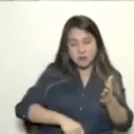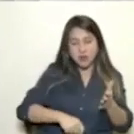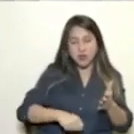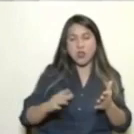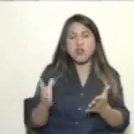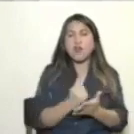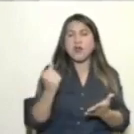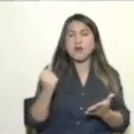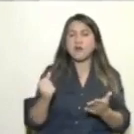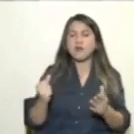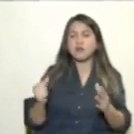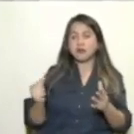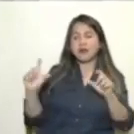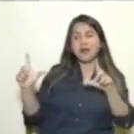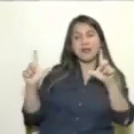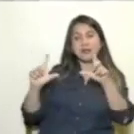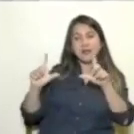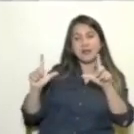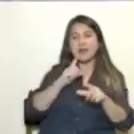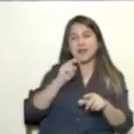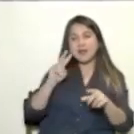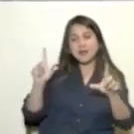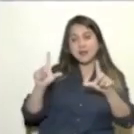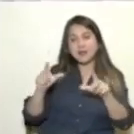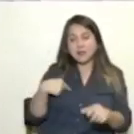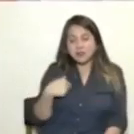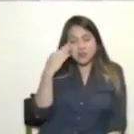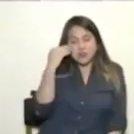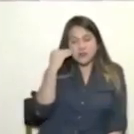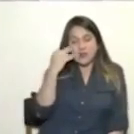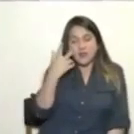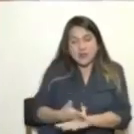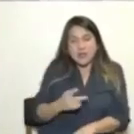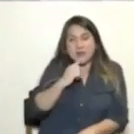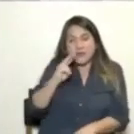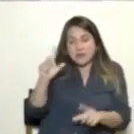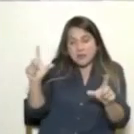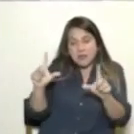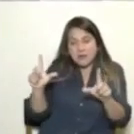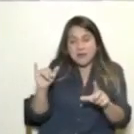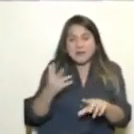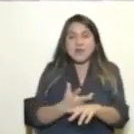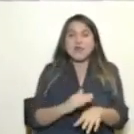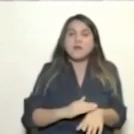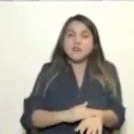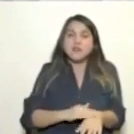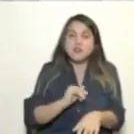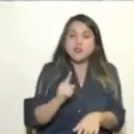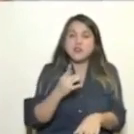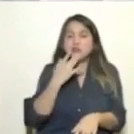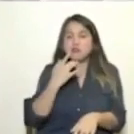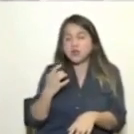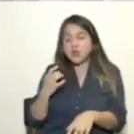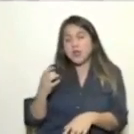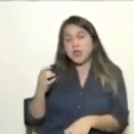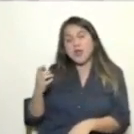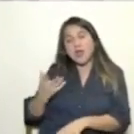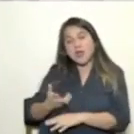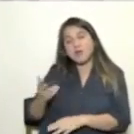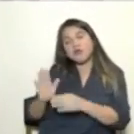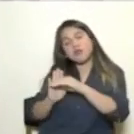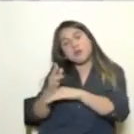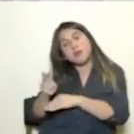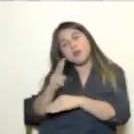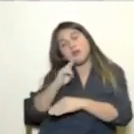tele. Y llegamos a la tele. Yo no sabía que iba a haber tele, que iba a disposición y qué sé yo, porque a un canal se le ocurrió hacer un programa de